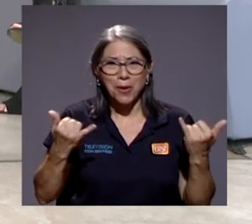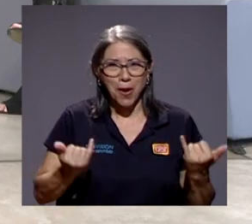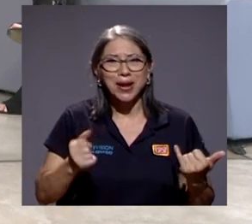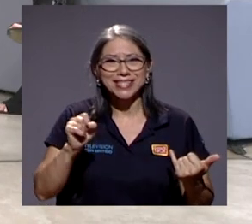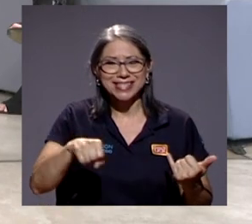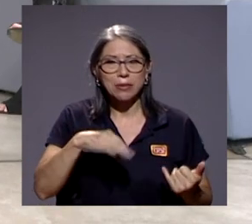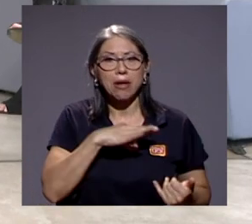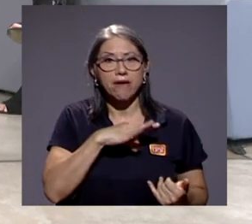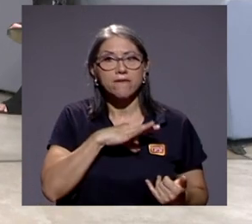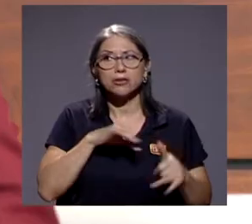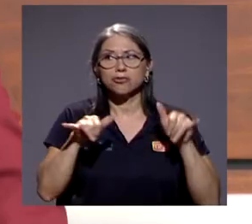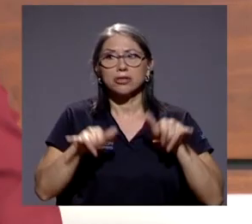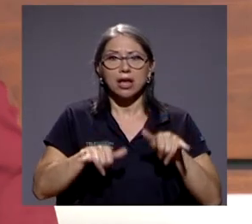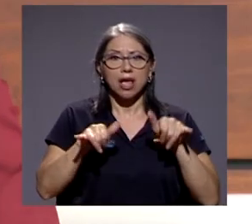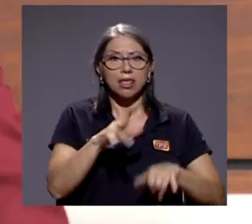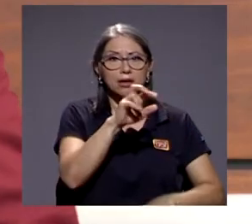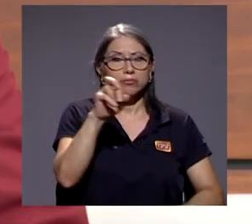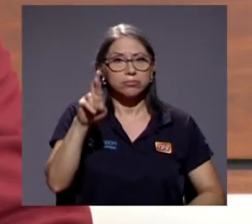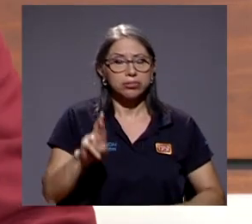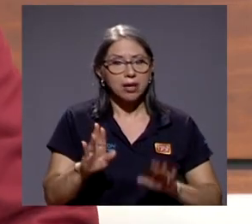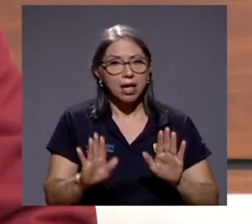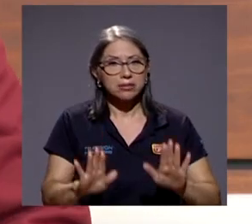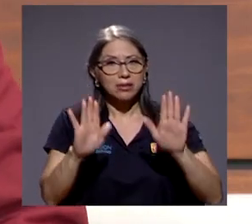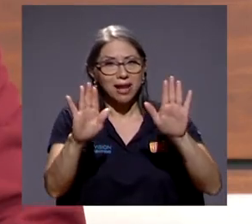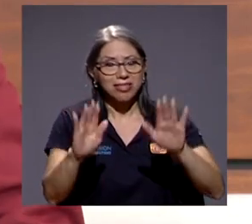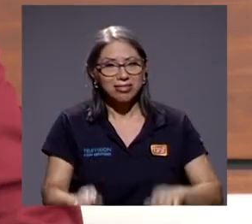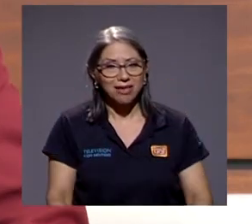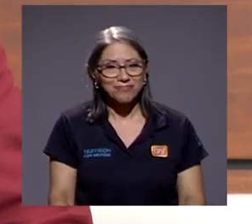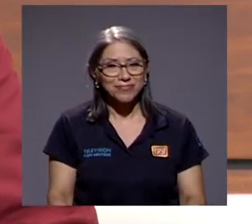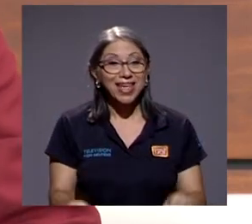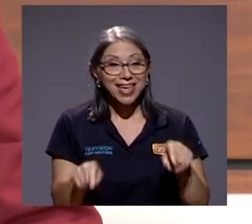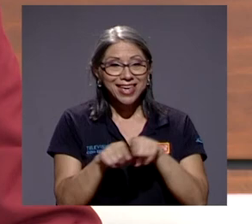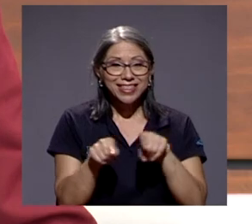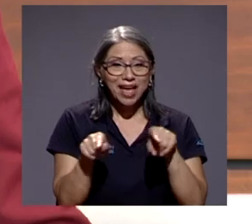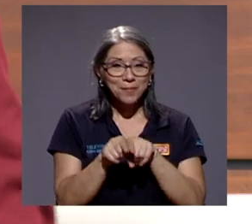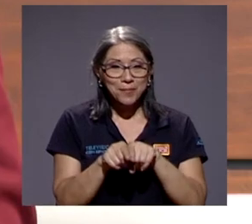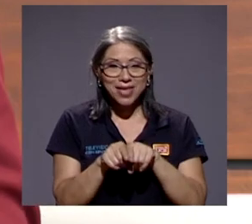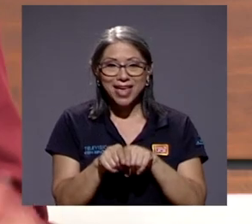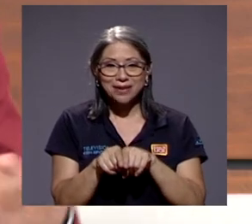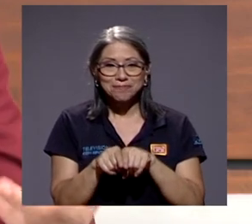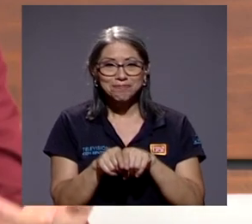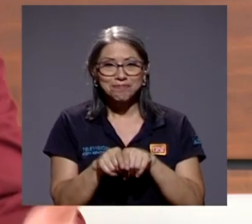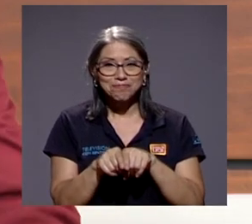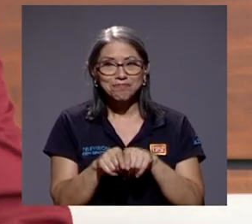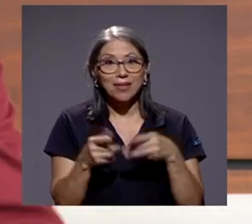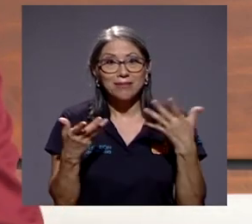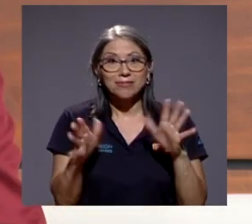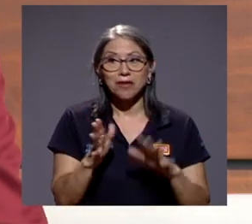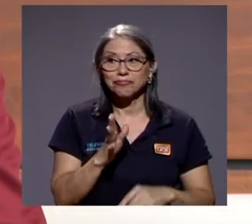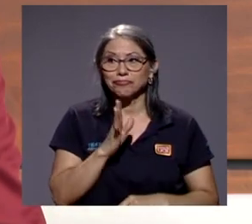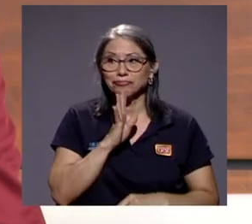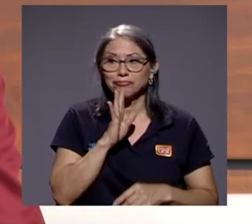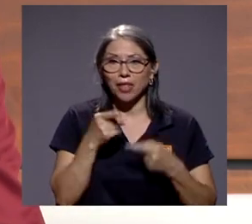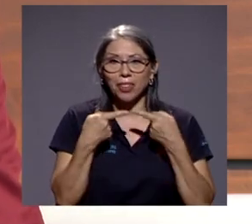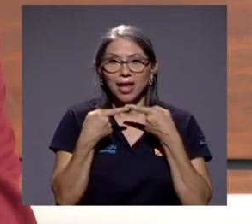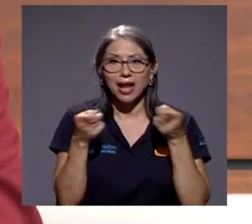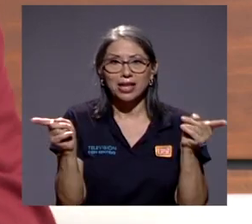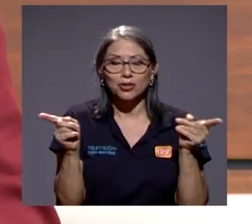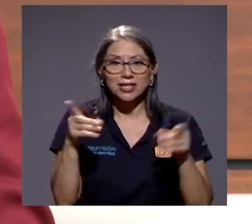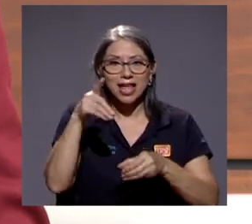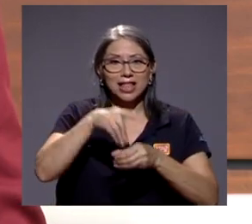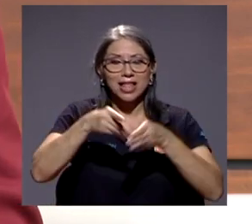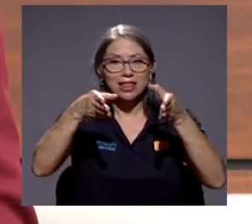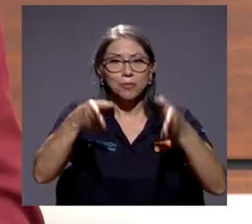país eso me parece excelente y tenemos también las las declaraciones son las impresiones de el